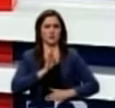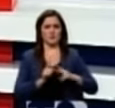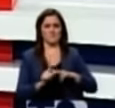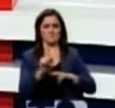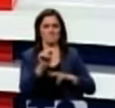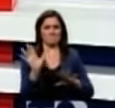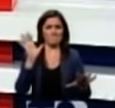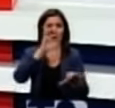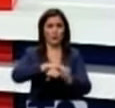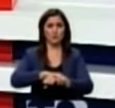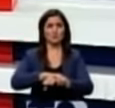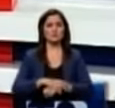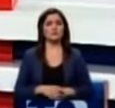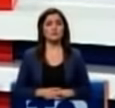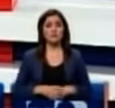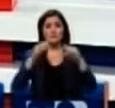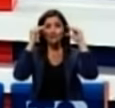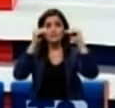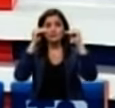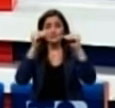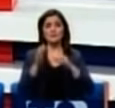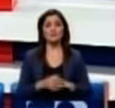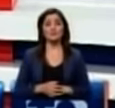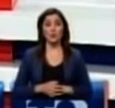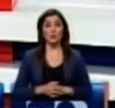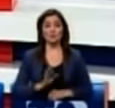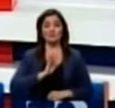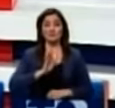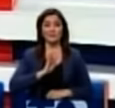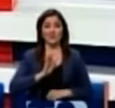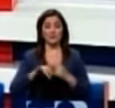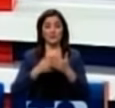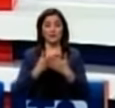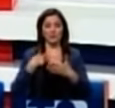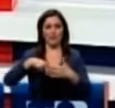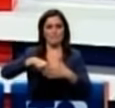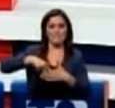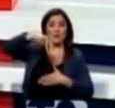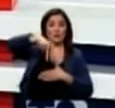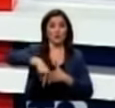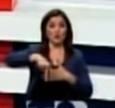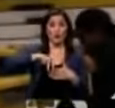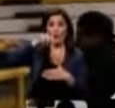los delincuentes. La disciplina que se enseña es el parkour, una técnica para superar obstáculos.